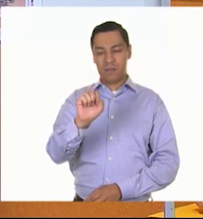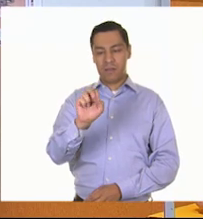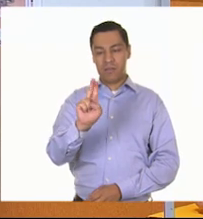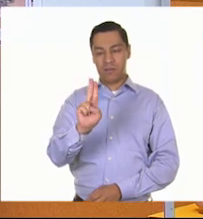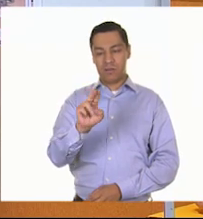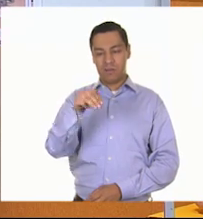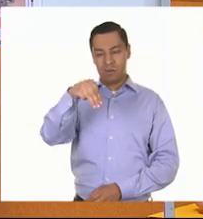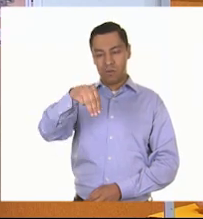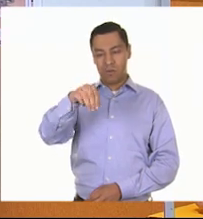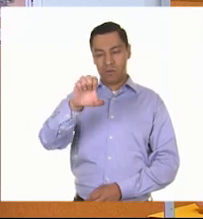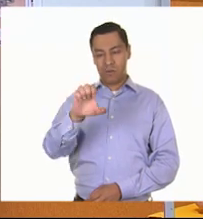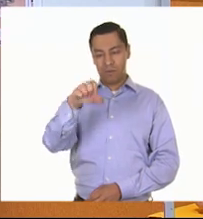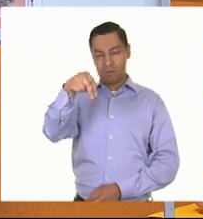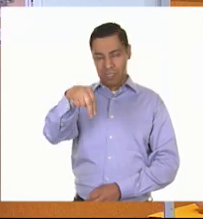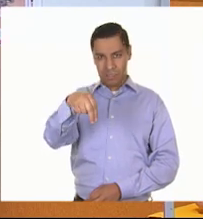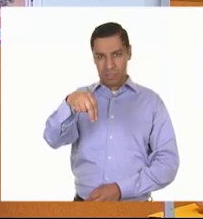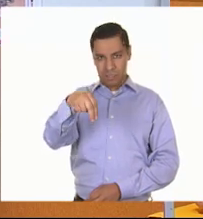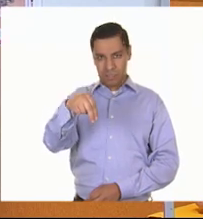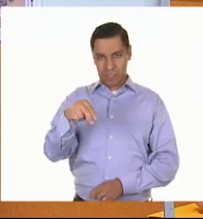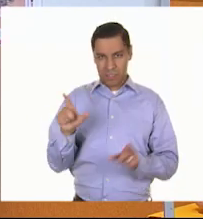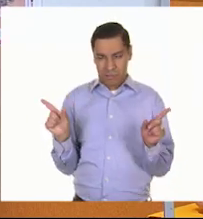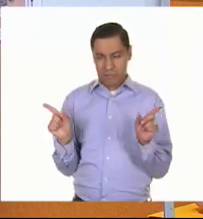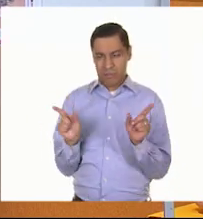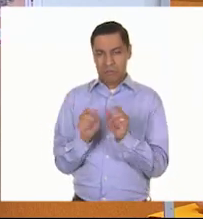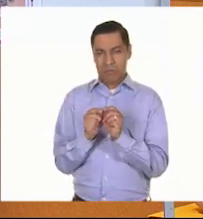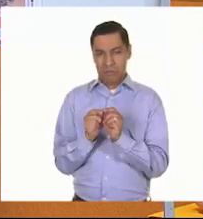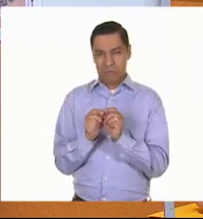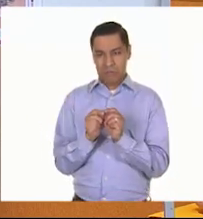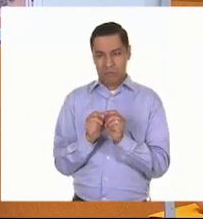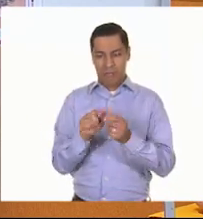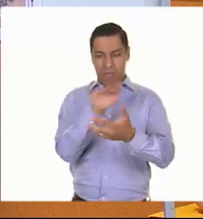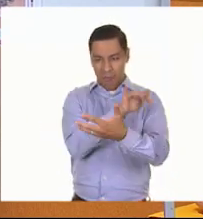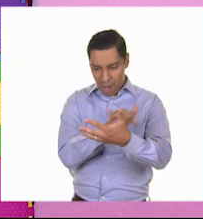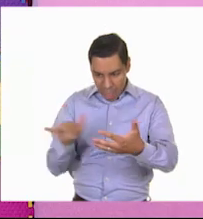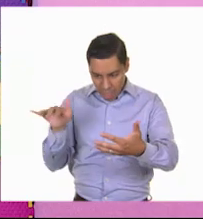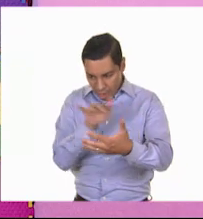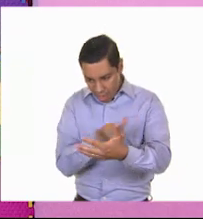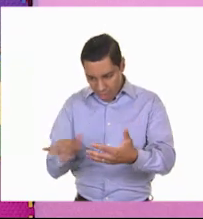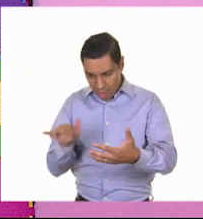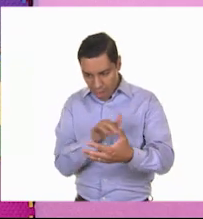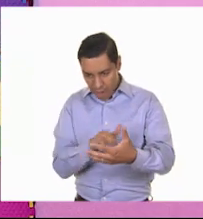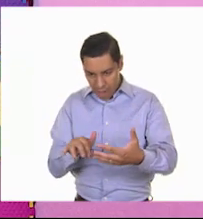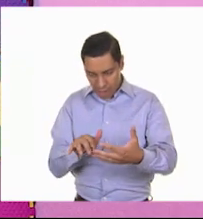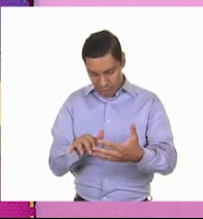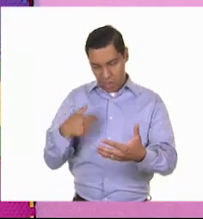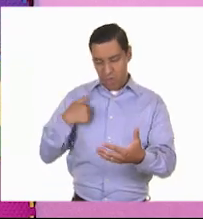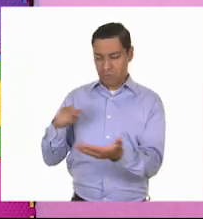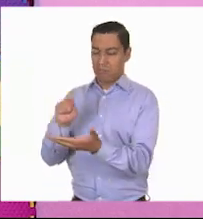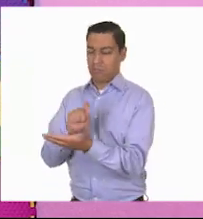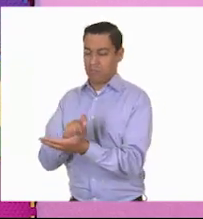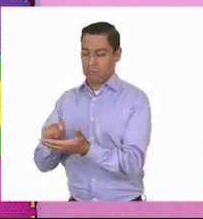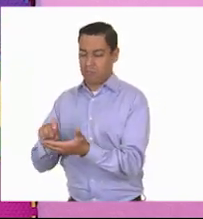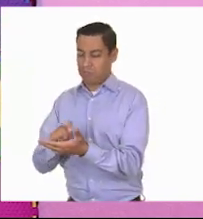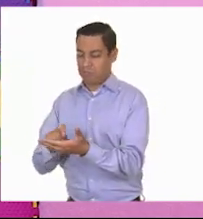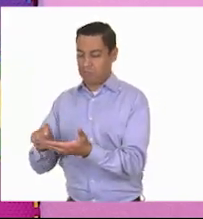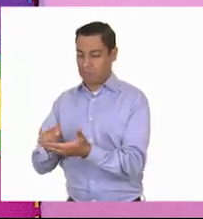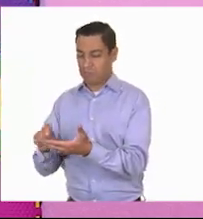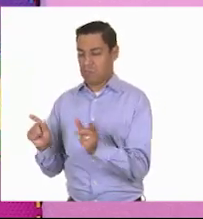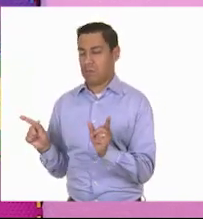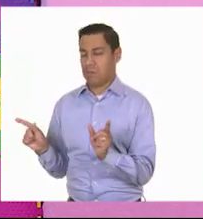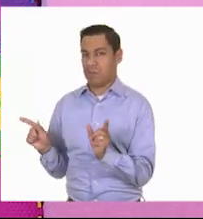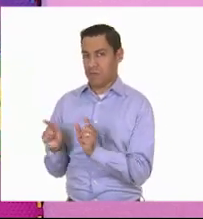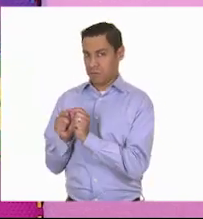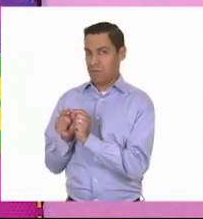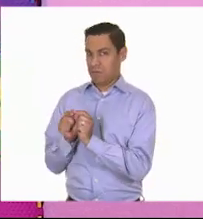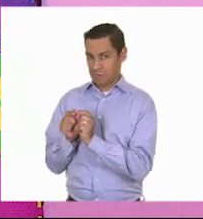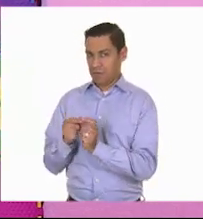también lo que aprendimos la clase del día de ayer. ¿Me ayudarías un poco? Claro que sí, maestro. Antes de empezar y todo eso, niños y niñas en